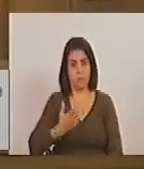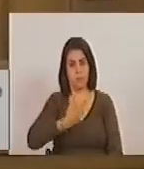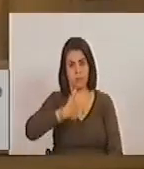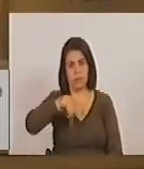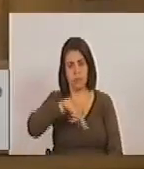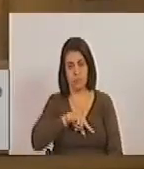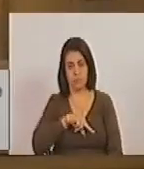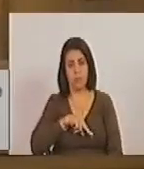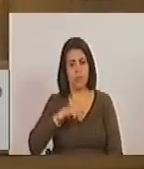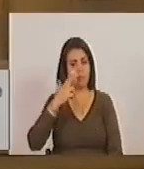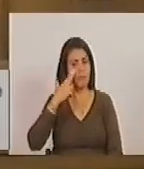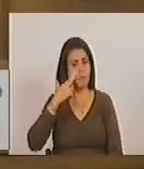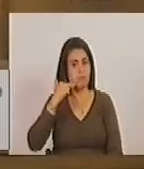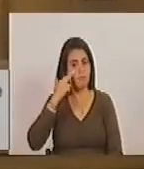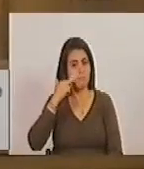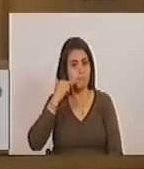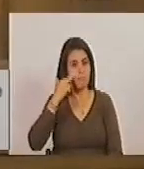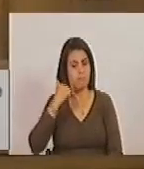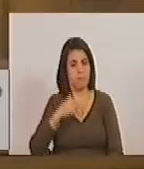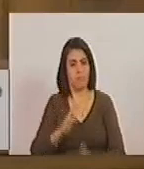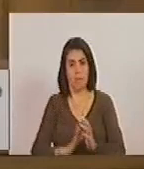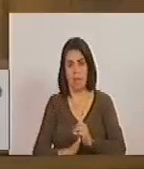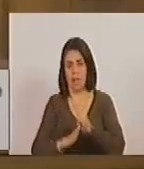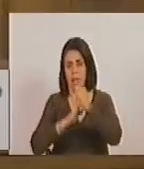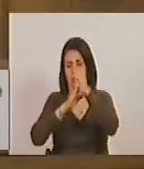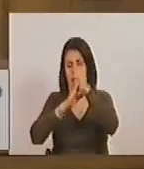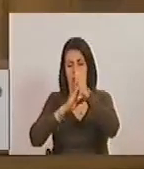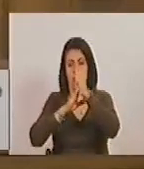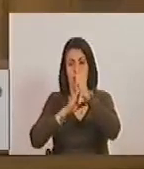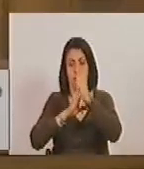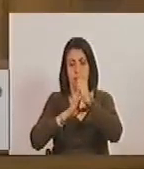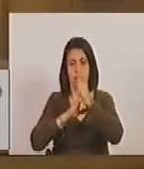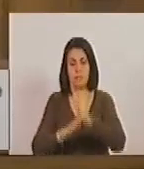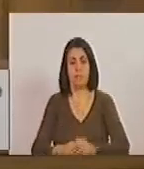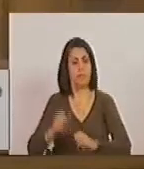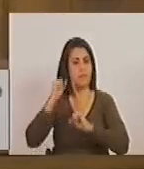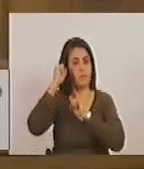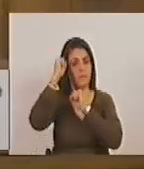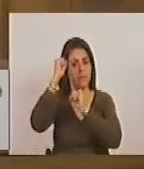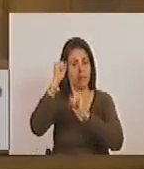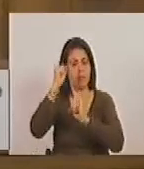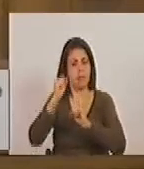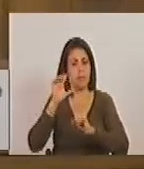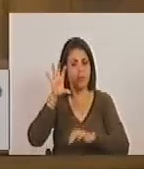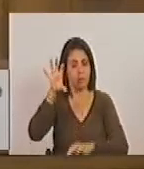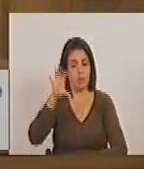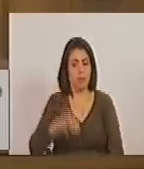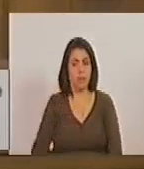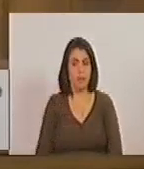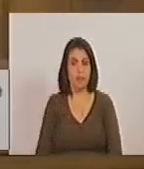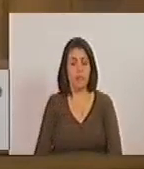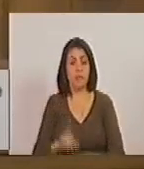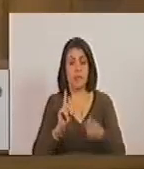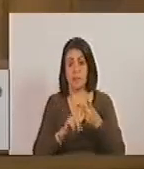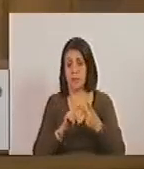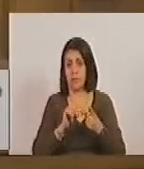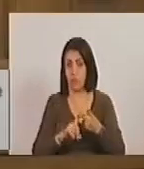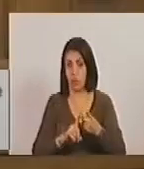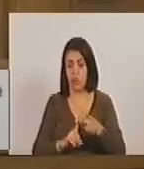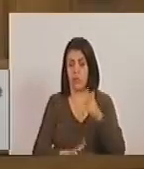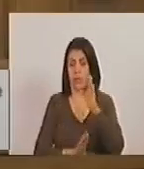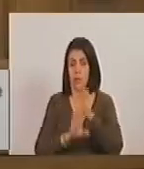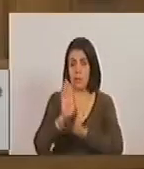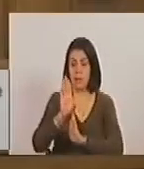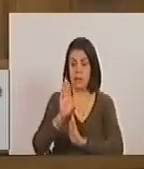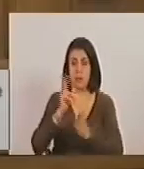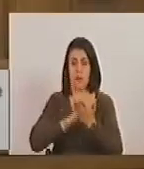nuestro afrodescendiente y del liderazgo de la heroína de la patria. Segundo,